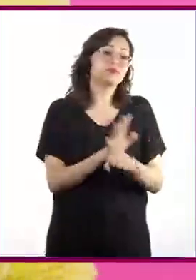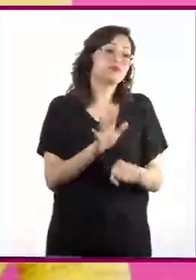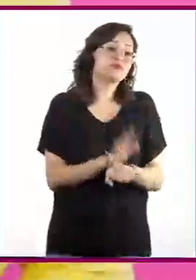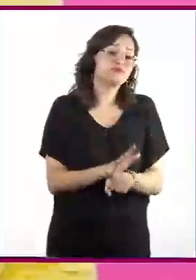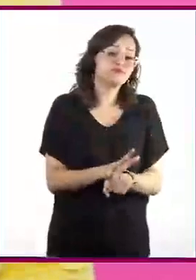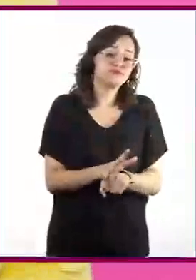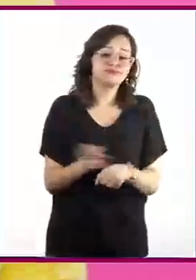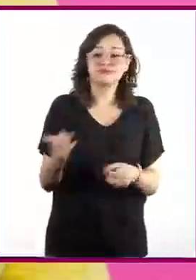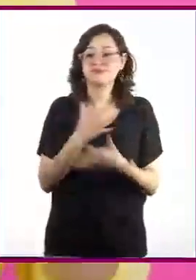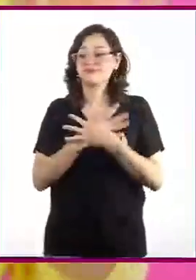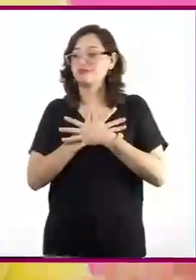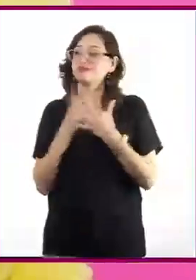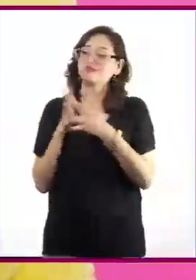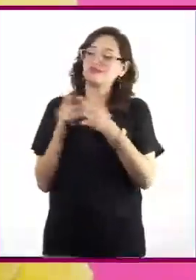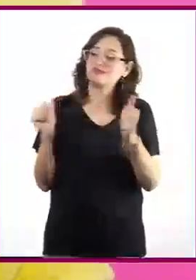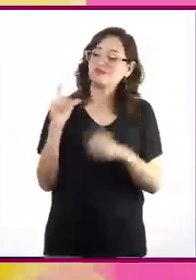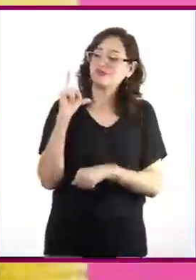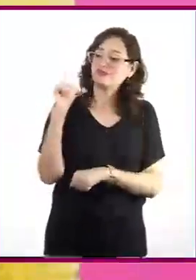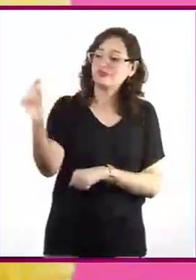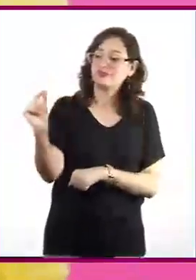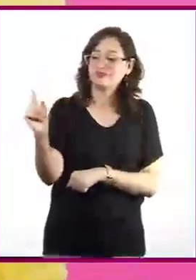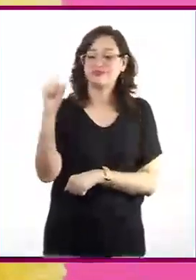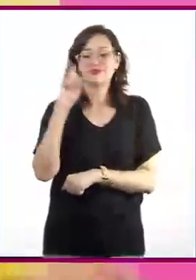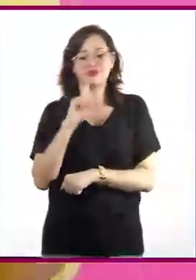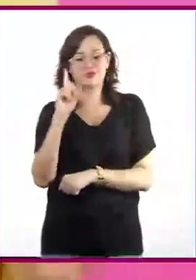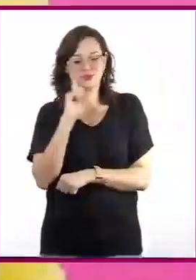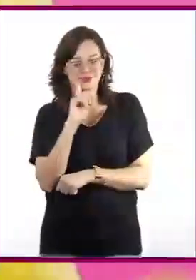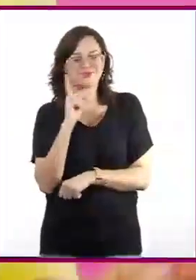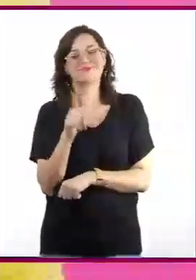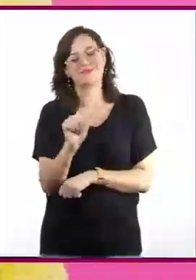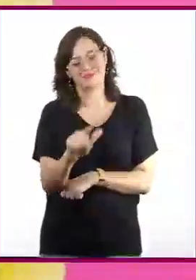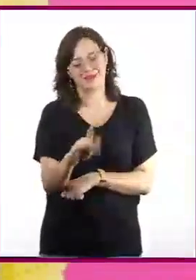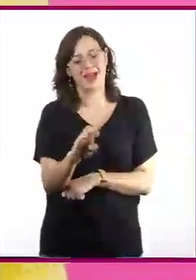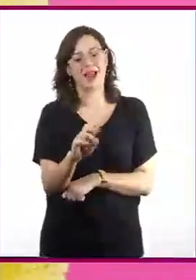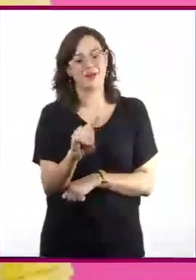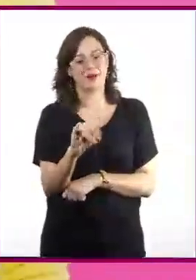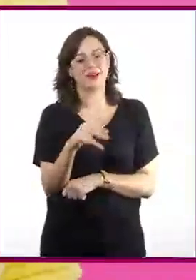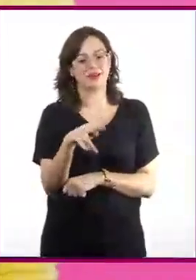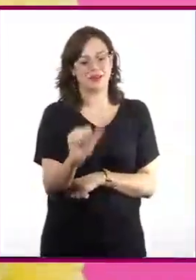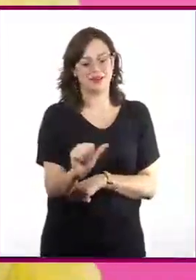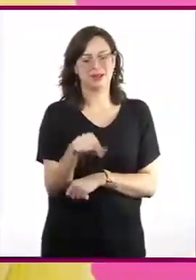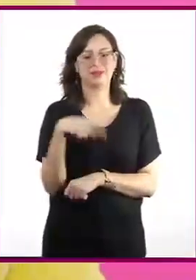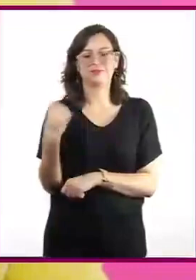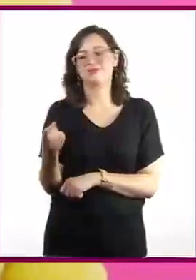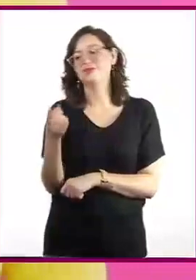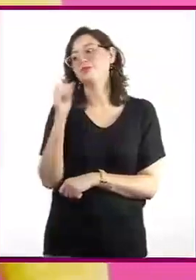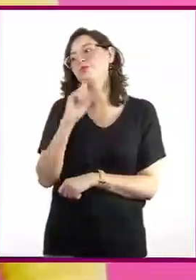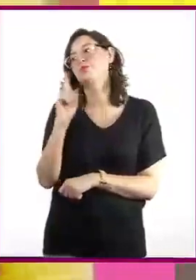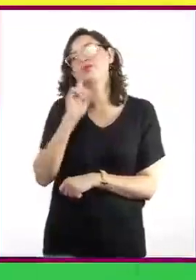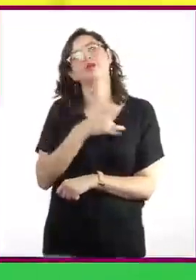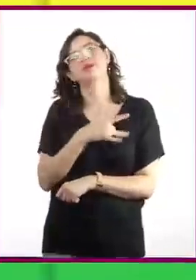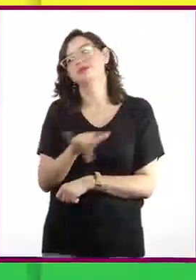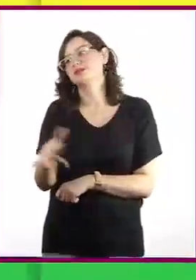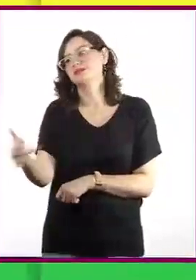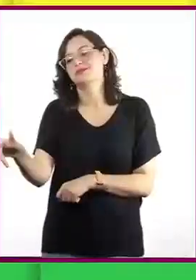la partida del ser amado, una mujer, en este caso, Albertina Rosa Azócar, la musa del poeta.